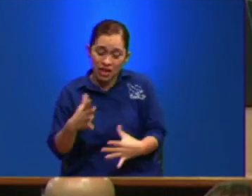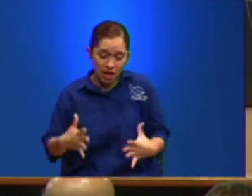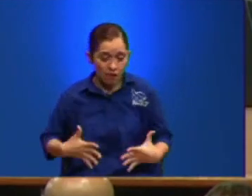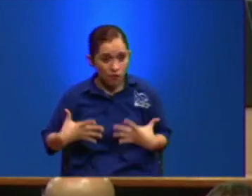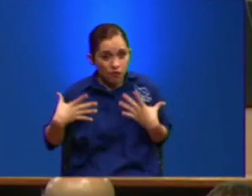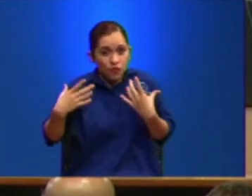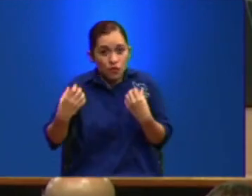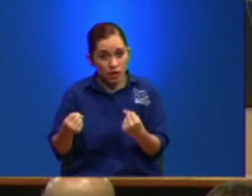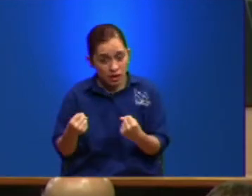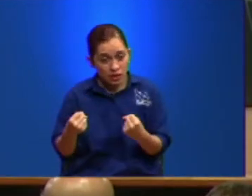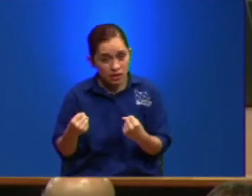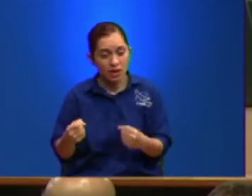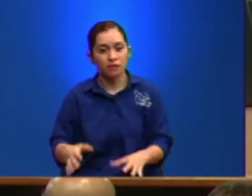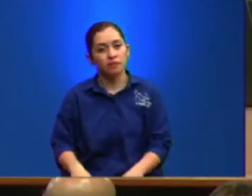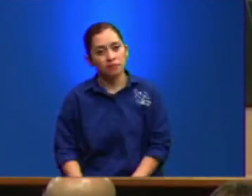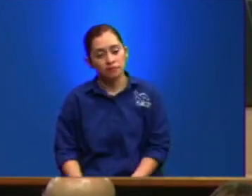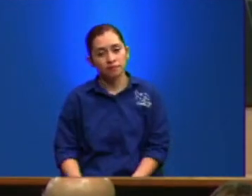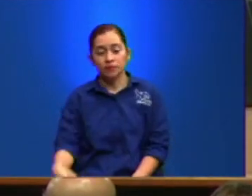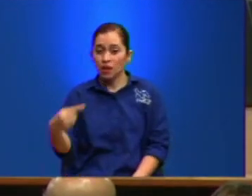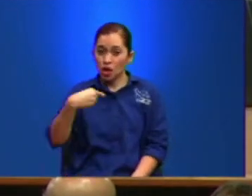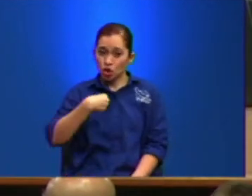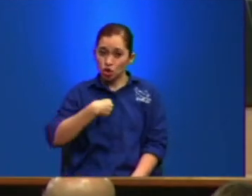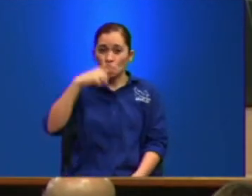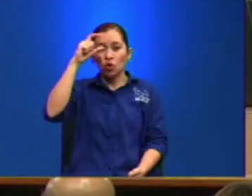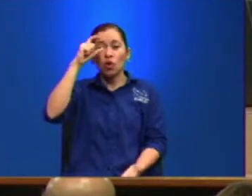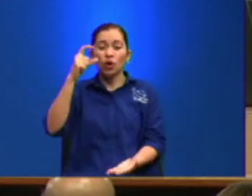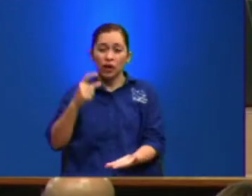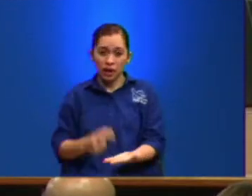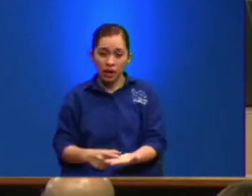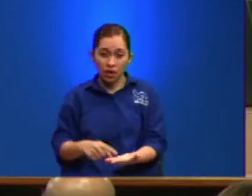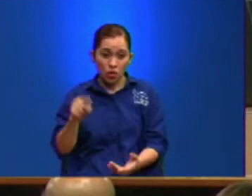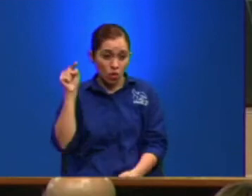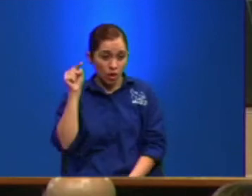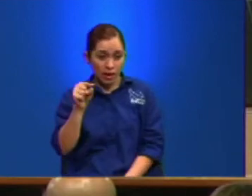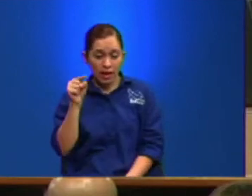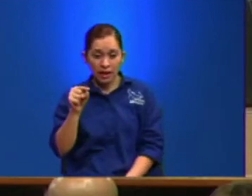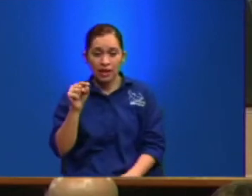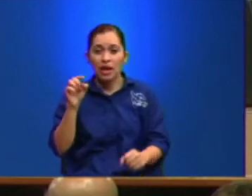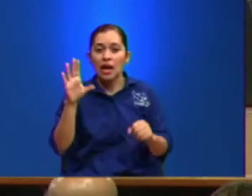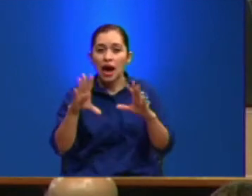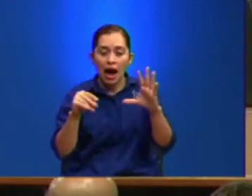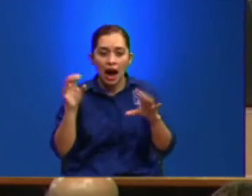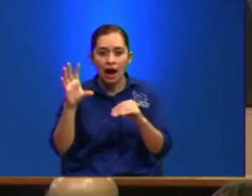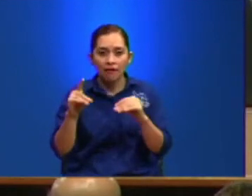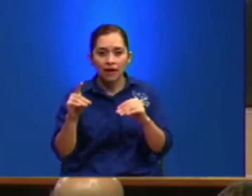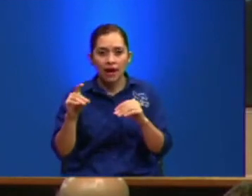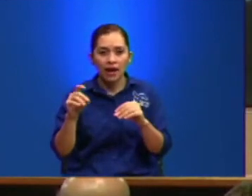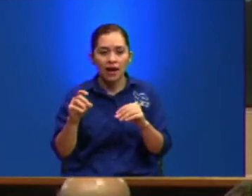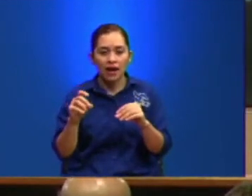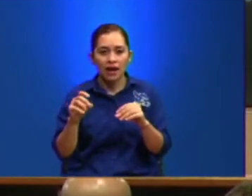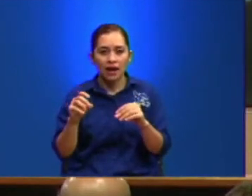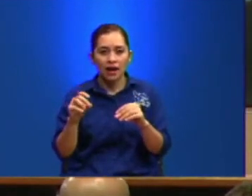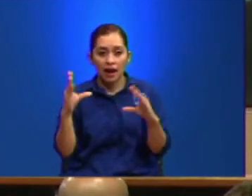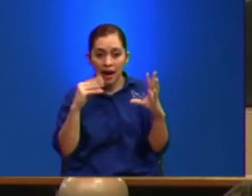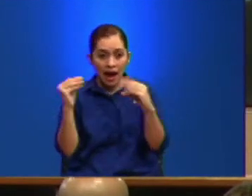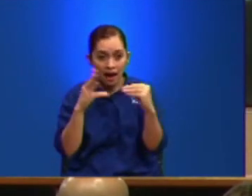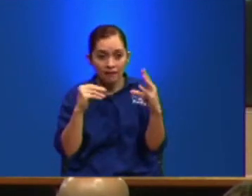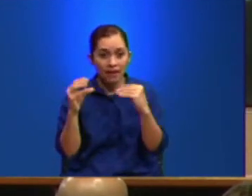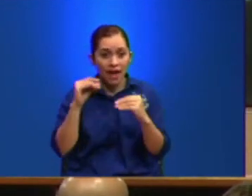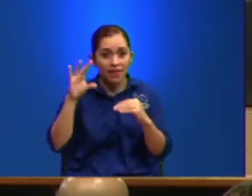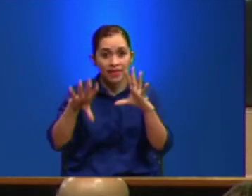yo creo que aquí está hablando de una situación de índole sexual definitivamente